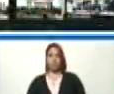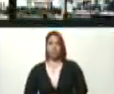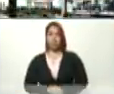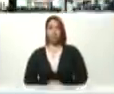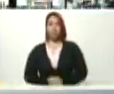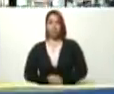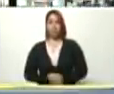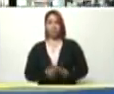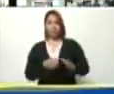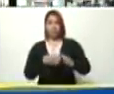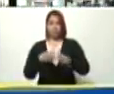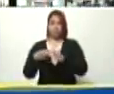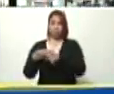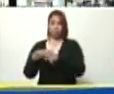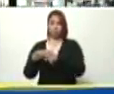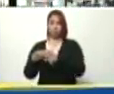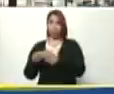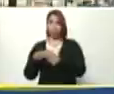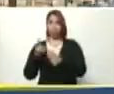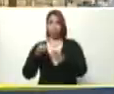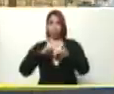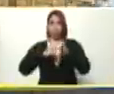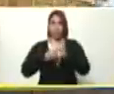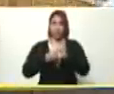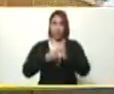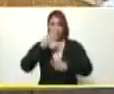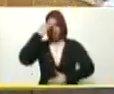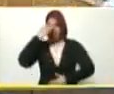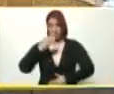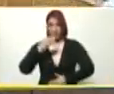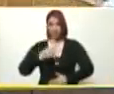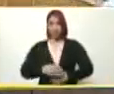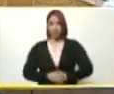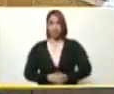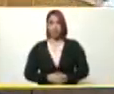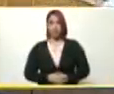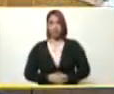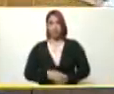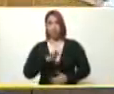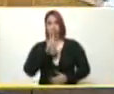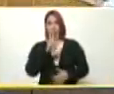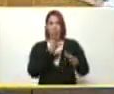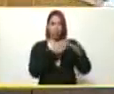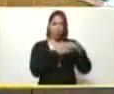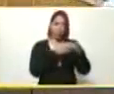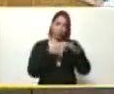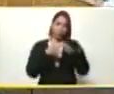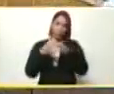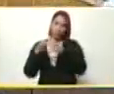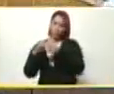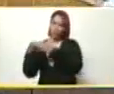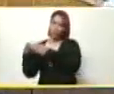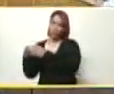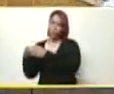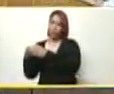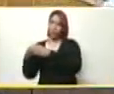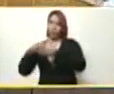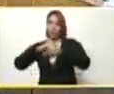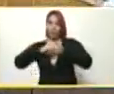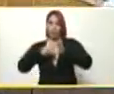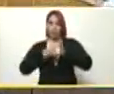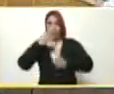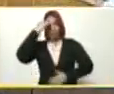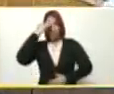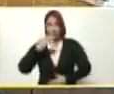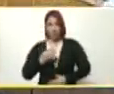de los equipos y de la técnica militar en los cuatro componentes, y de la técnica militar